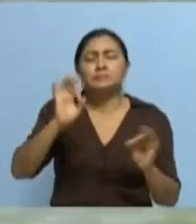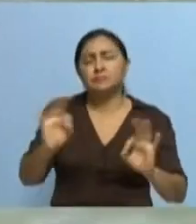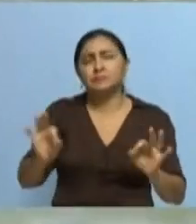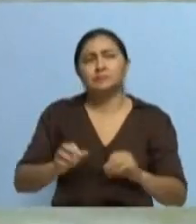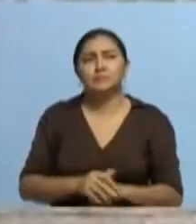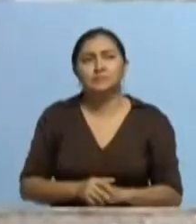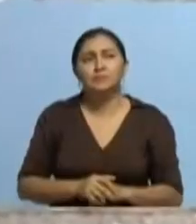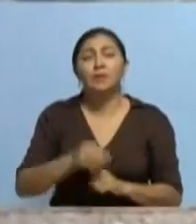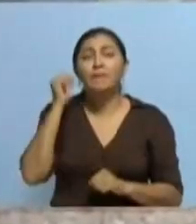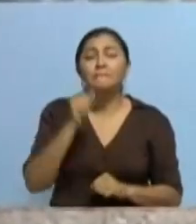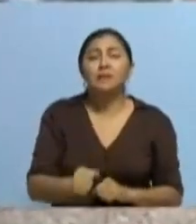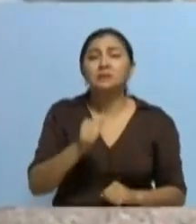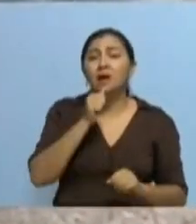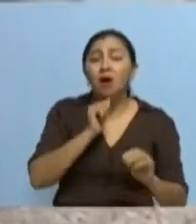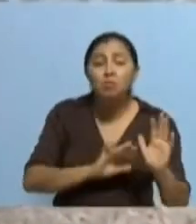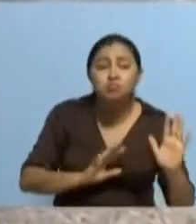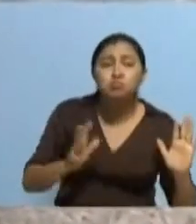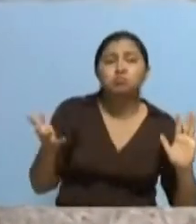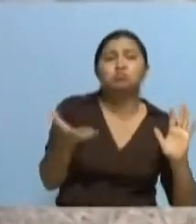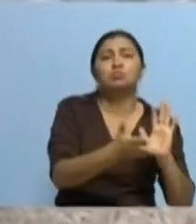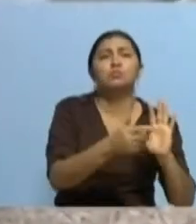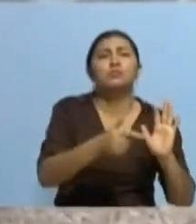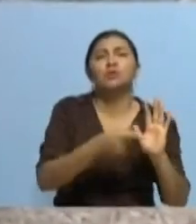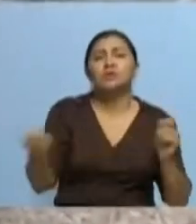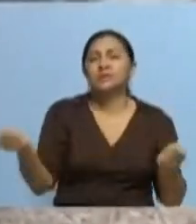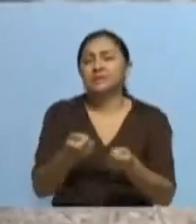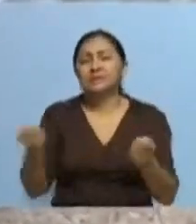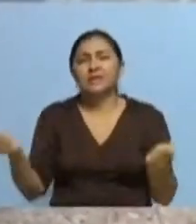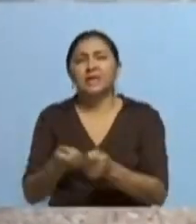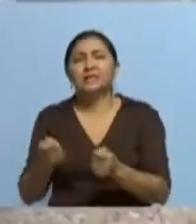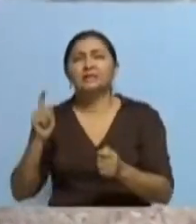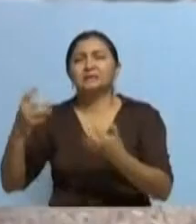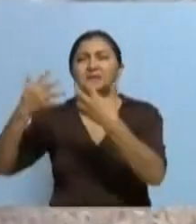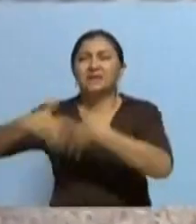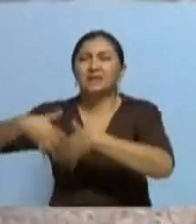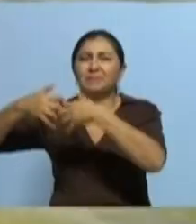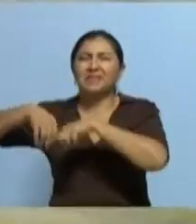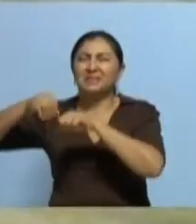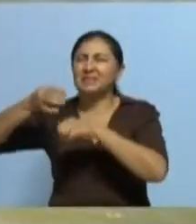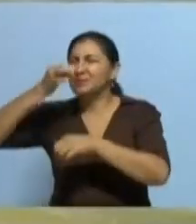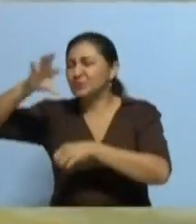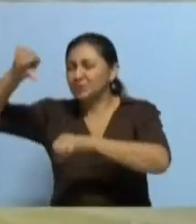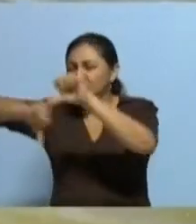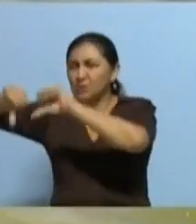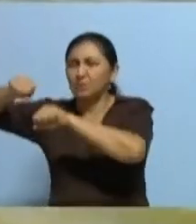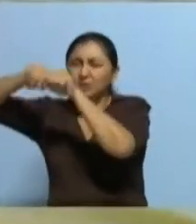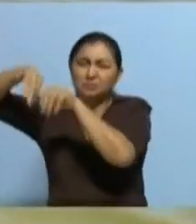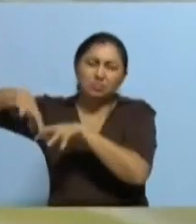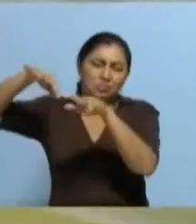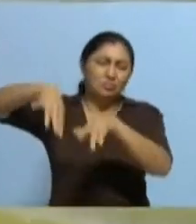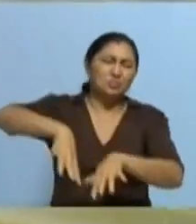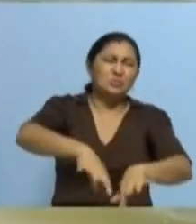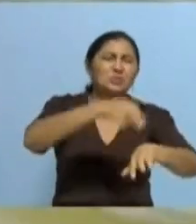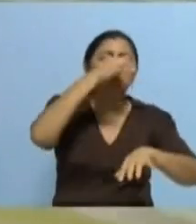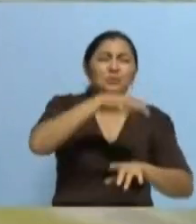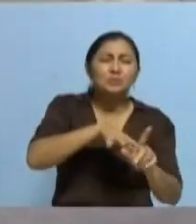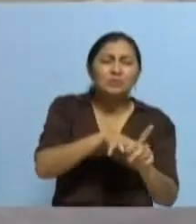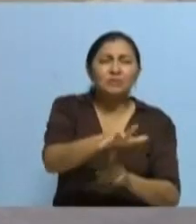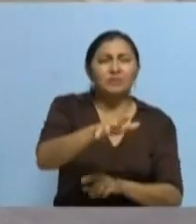de agua más críticos son los que están cerca a zonas industriales por los altos niveles de